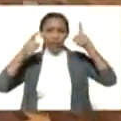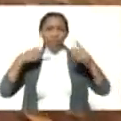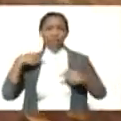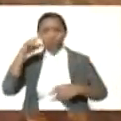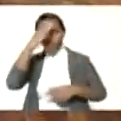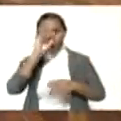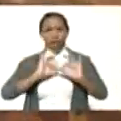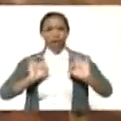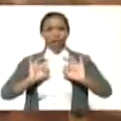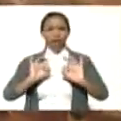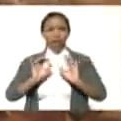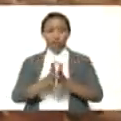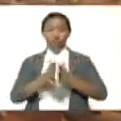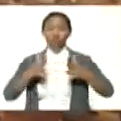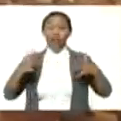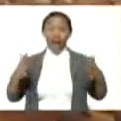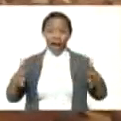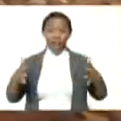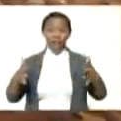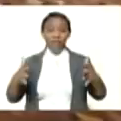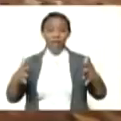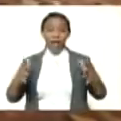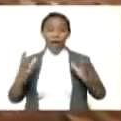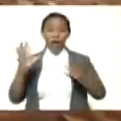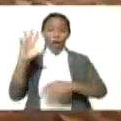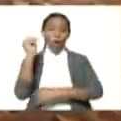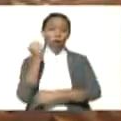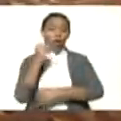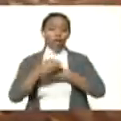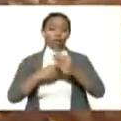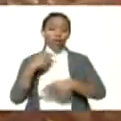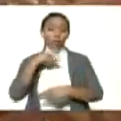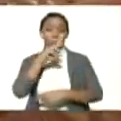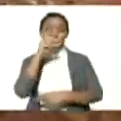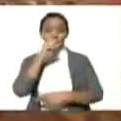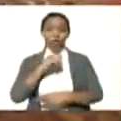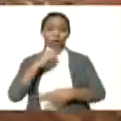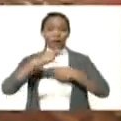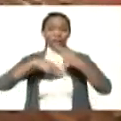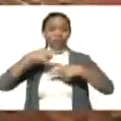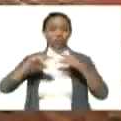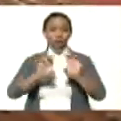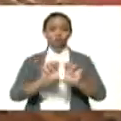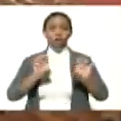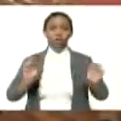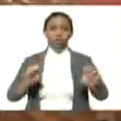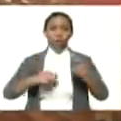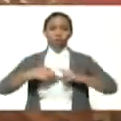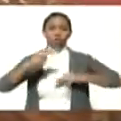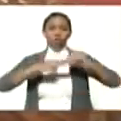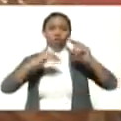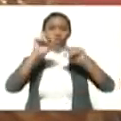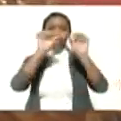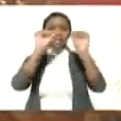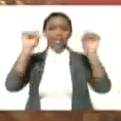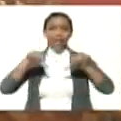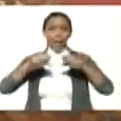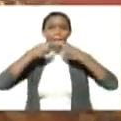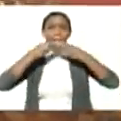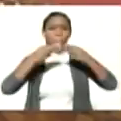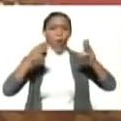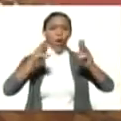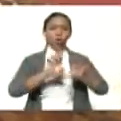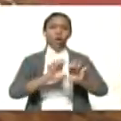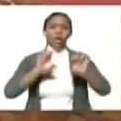dudas es uno de los grandes logros de estos 20 años, la revolución educativa, la construcción de un sistema público de